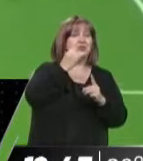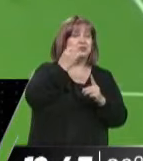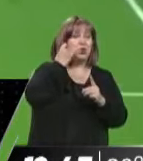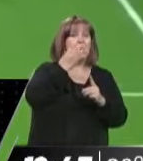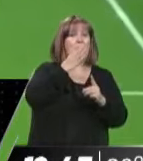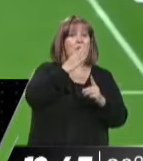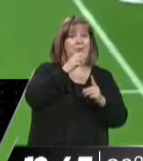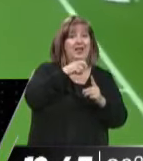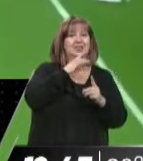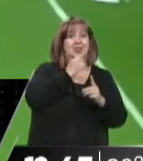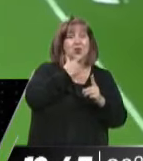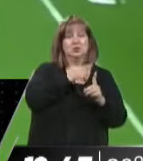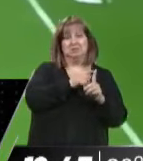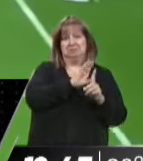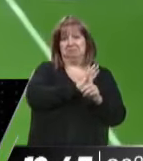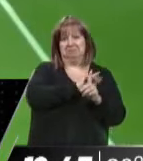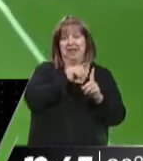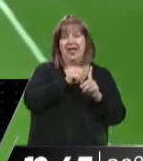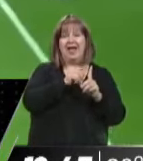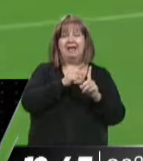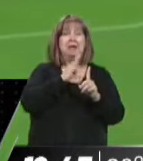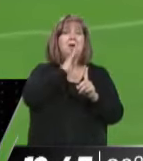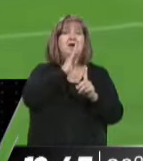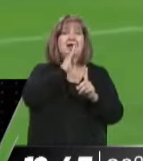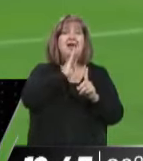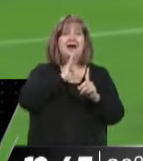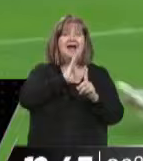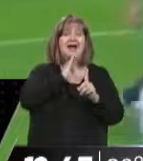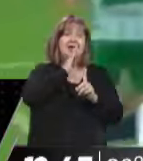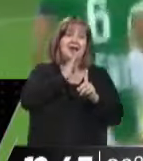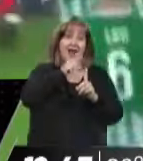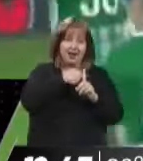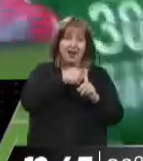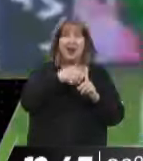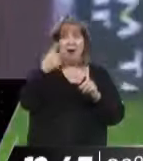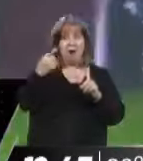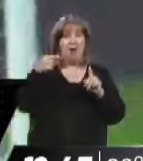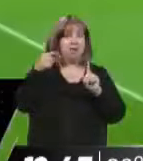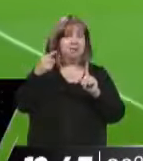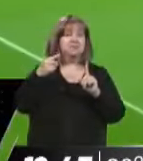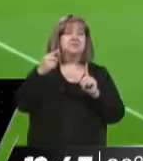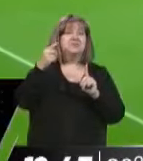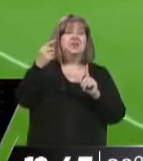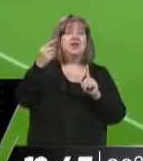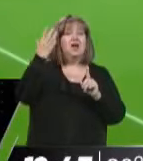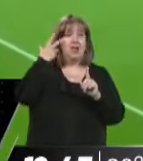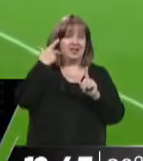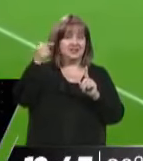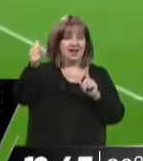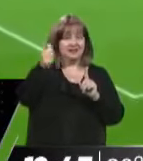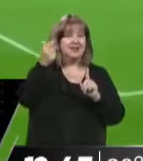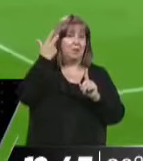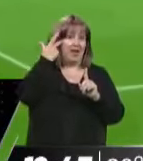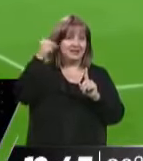tabla de posiciones, ya sin chance de clasificar, porque solo queda una fecha en la Copa de Campeones de Europa y está